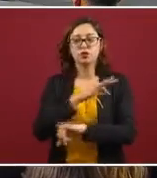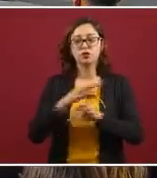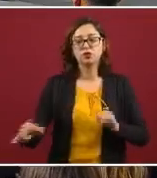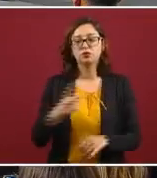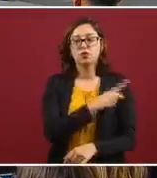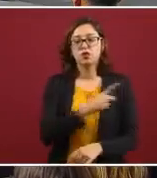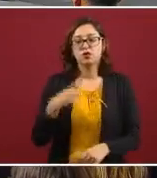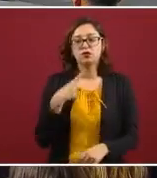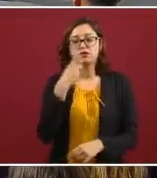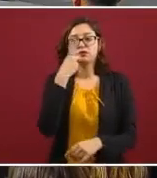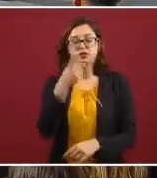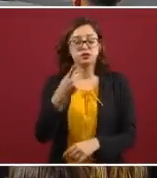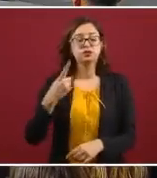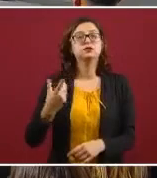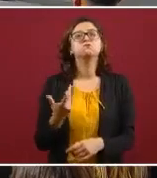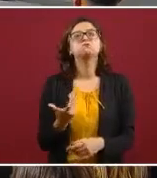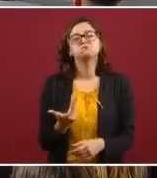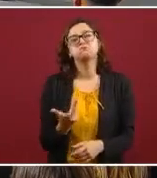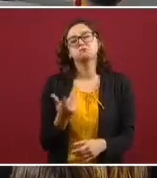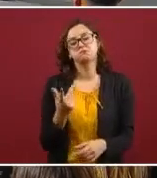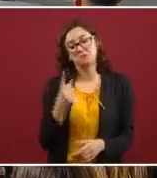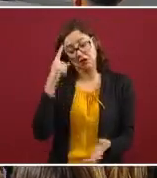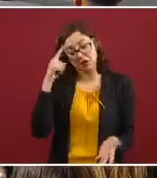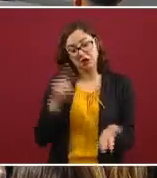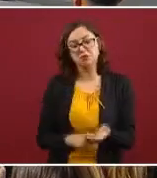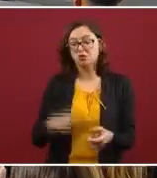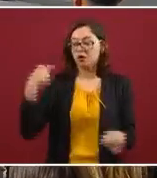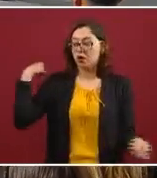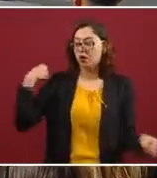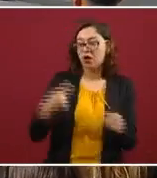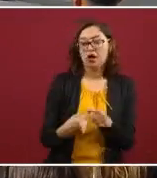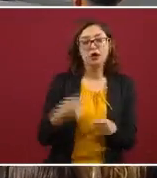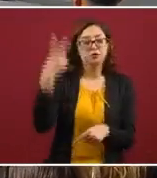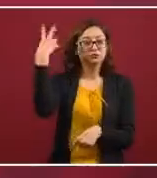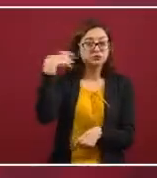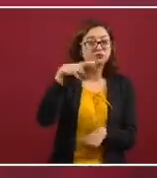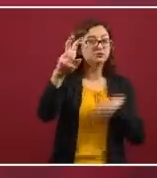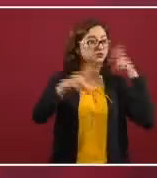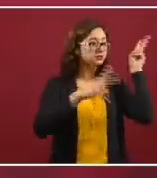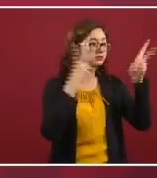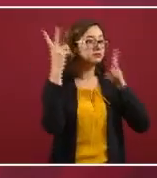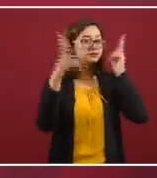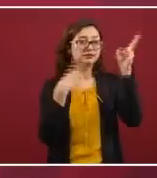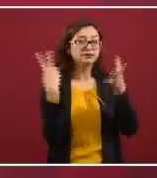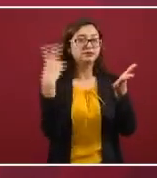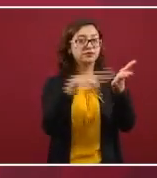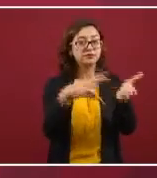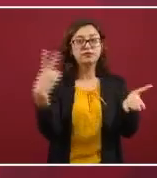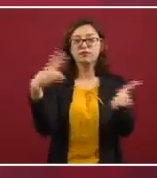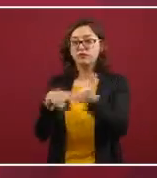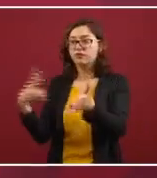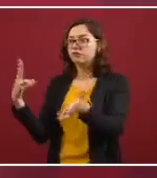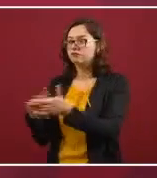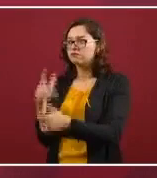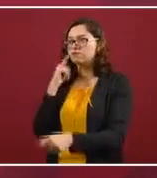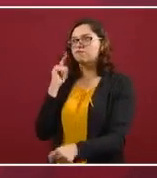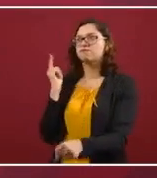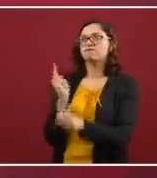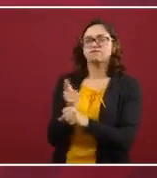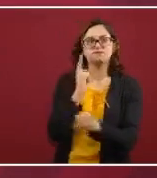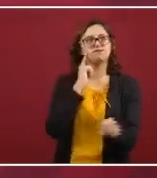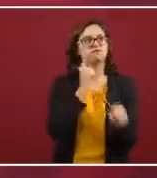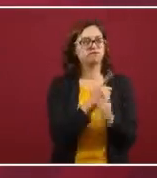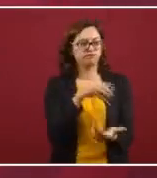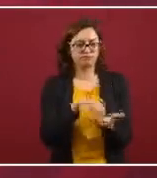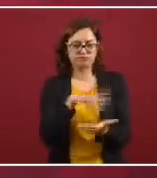que creemos que estos 106 días de gira, además de poder presentarnos un diagnóstico y afinar